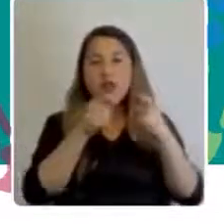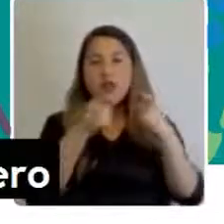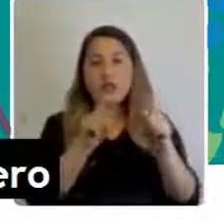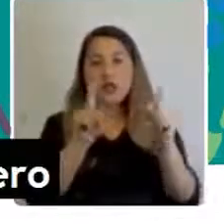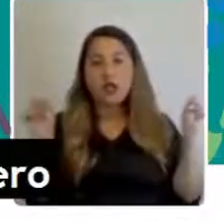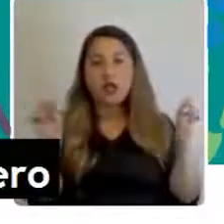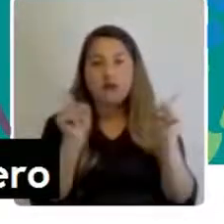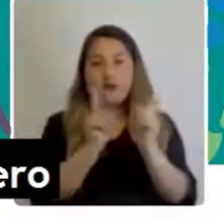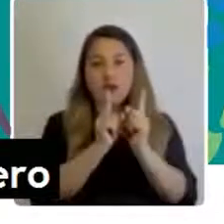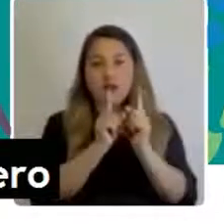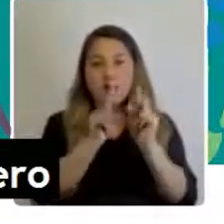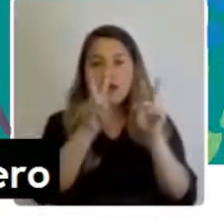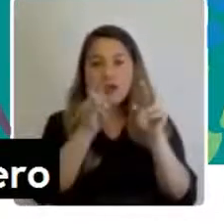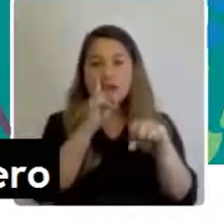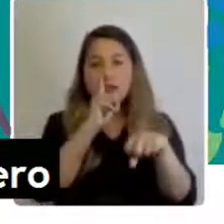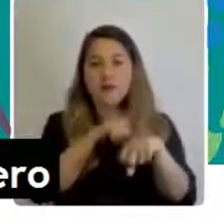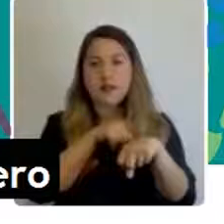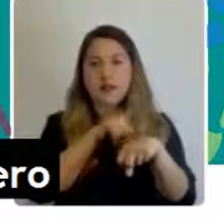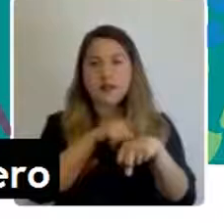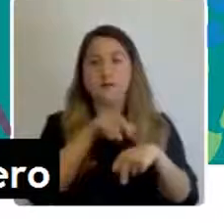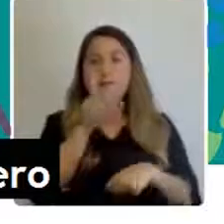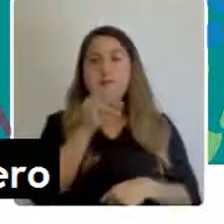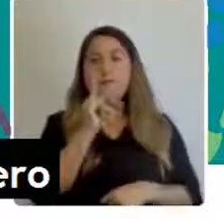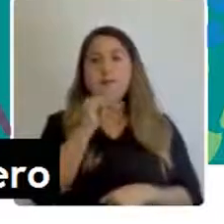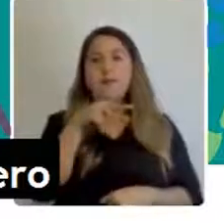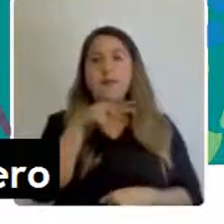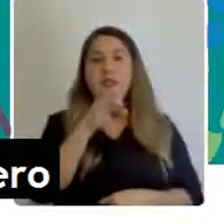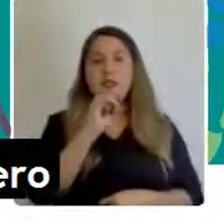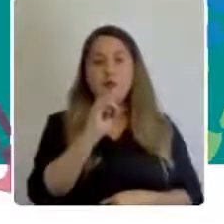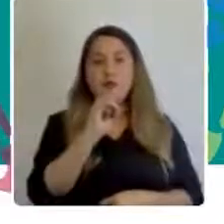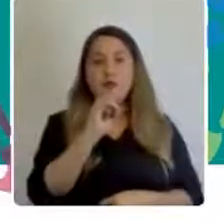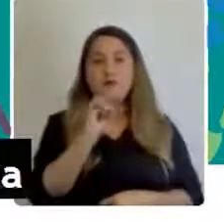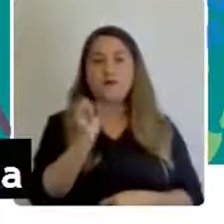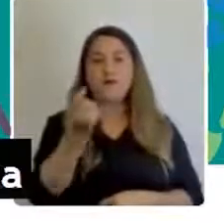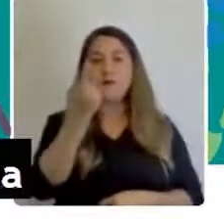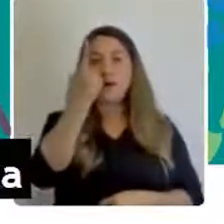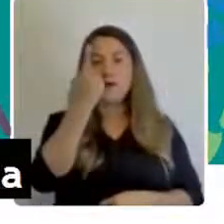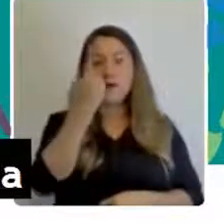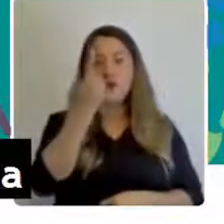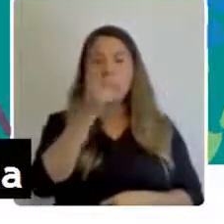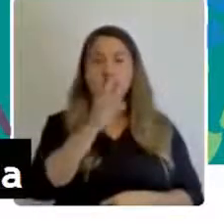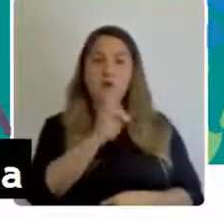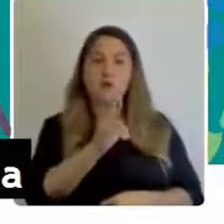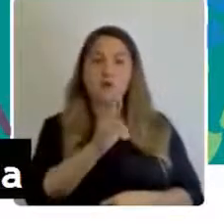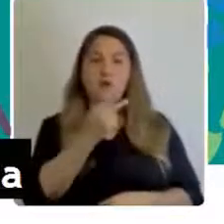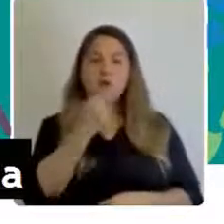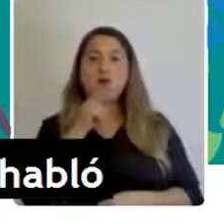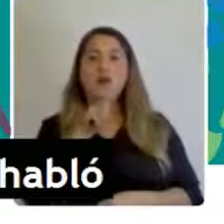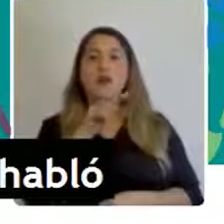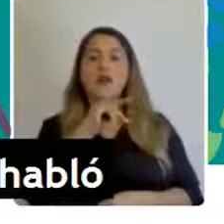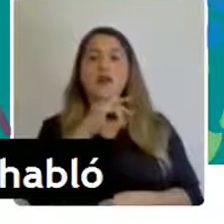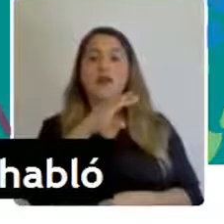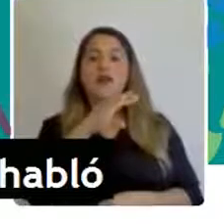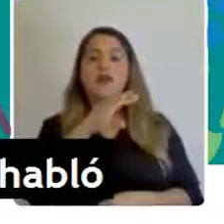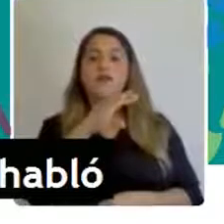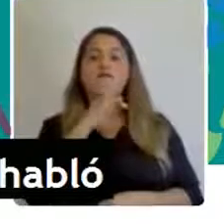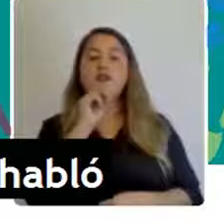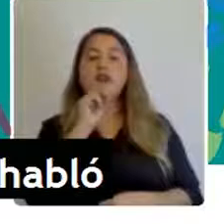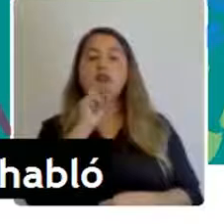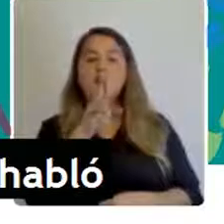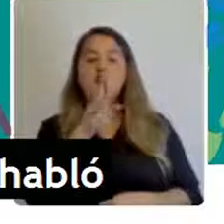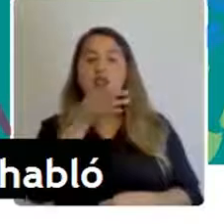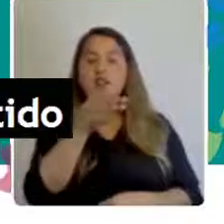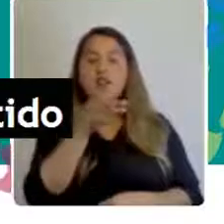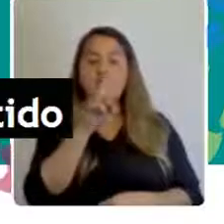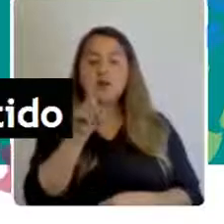tiempo, para Dino Sepúlveda, que expuso primero, porque Víctor Rodríguez nos pregunta, ¿la comisión o las comisiones